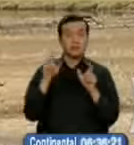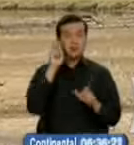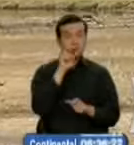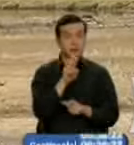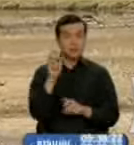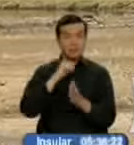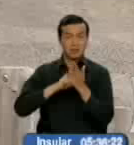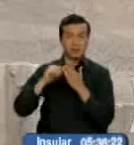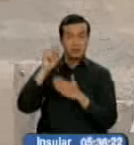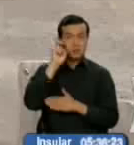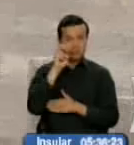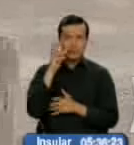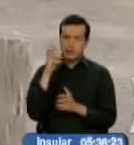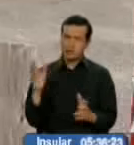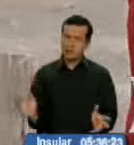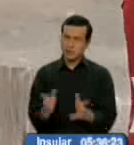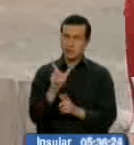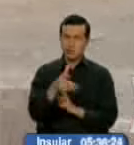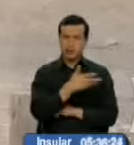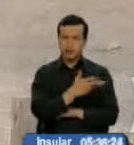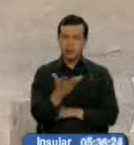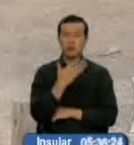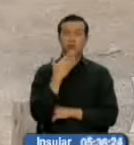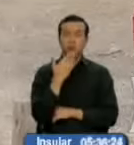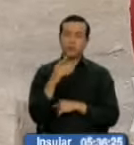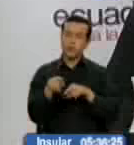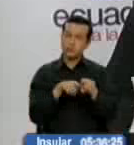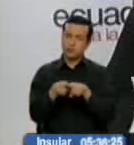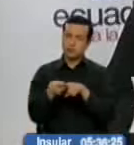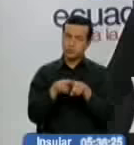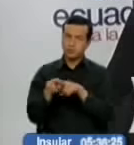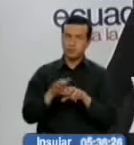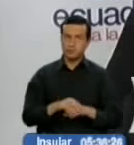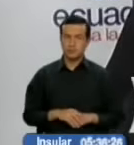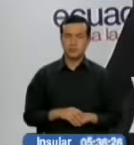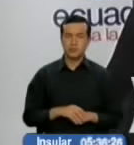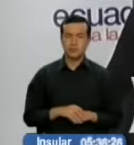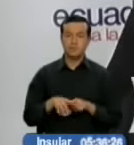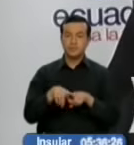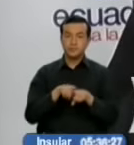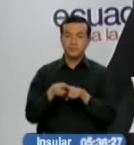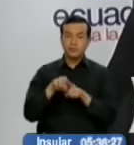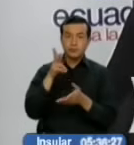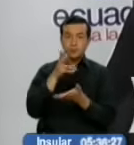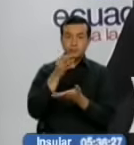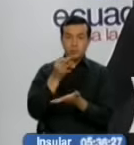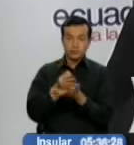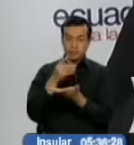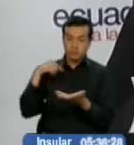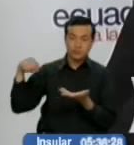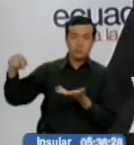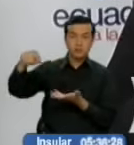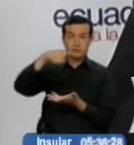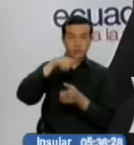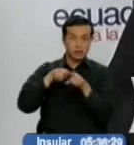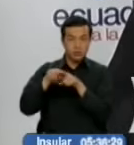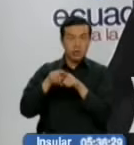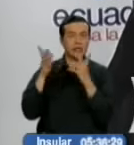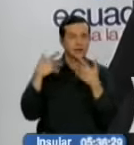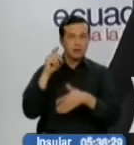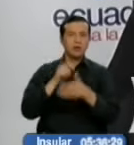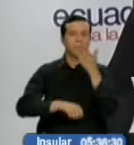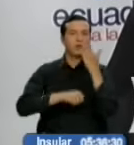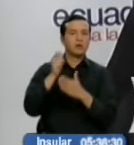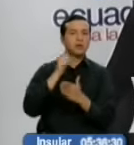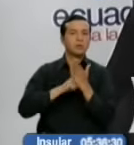a impulsar más este atractivo con actividades deportivas. Que es la vuelta al Cotopaxi, también ya está autorizada por el